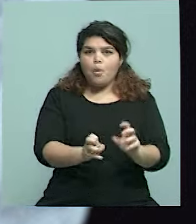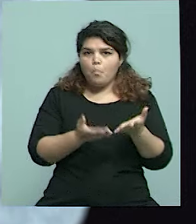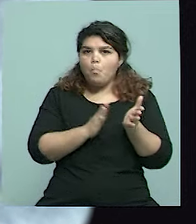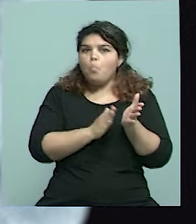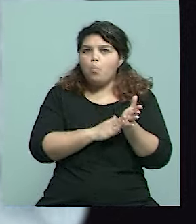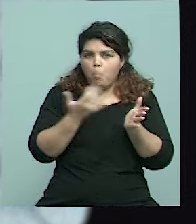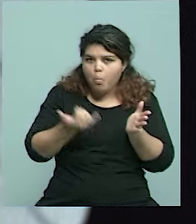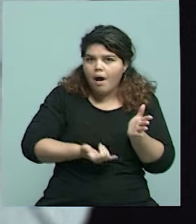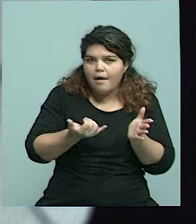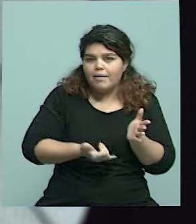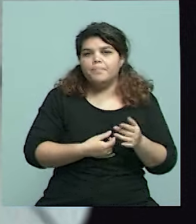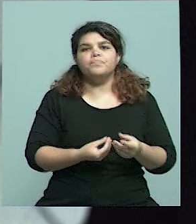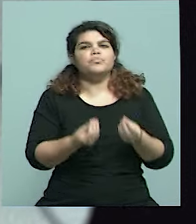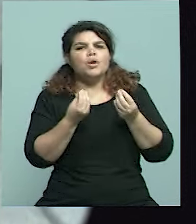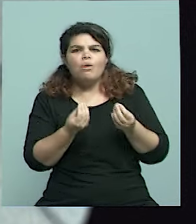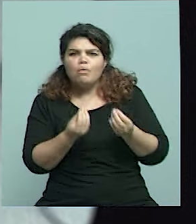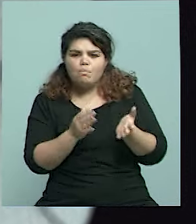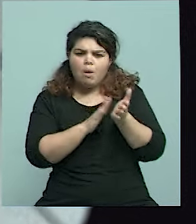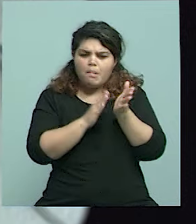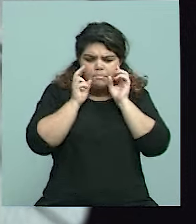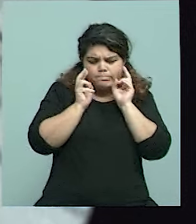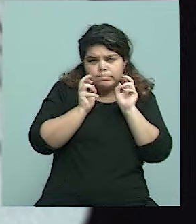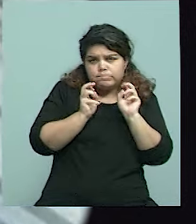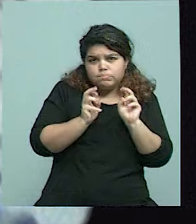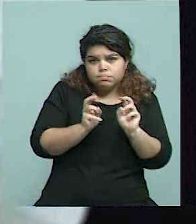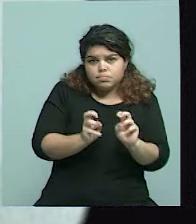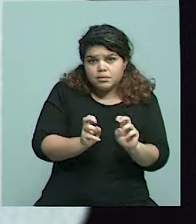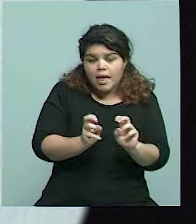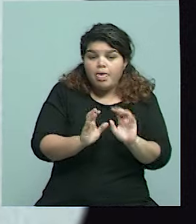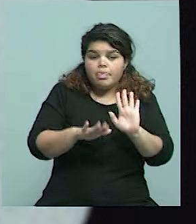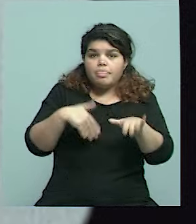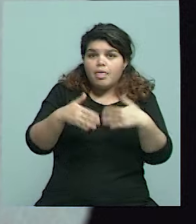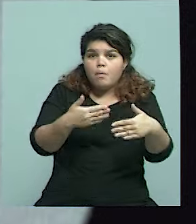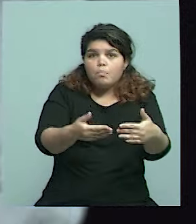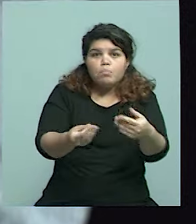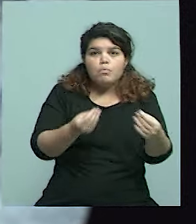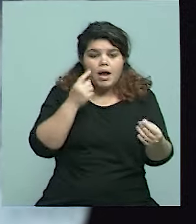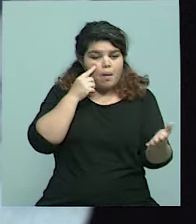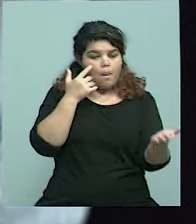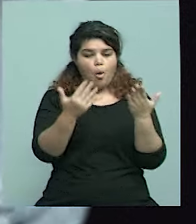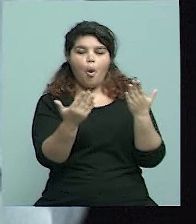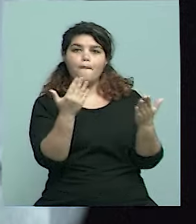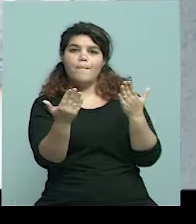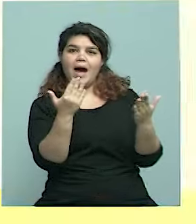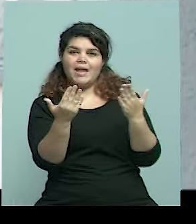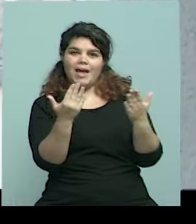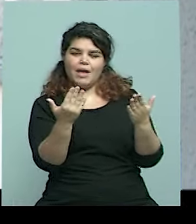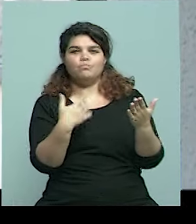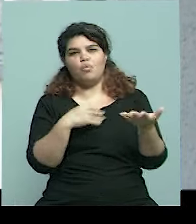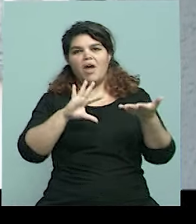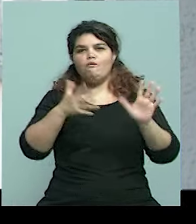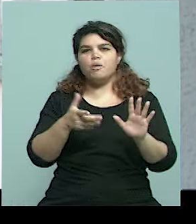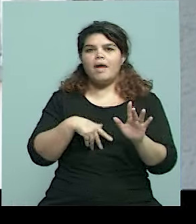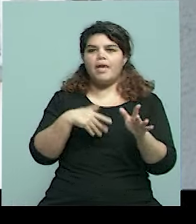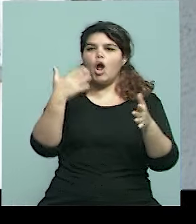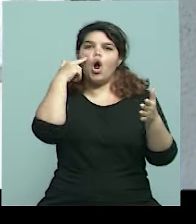ser analizado y después el siguiente paso es compararlo con muestras de referencia, que